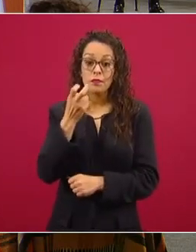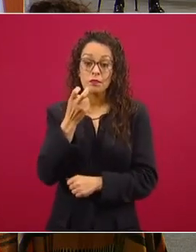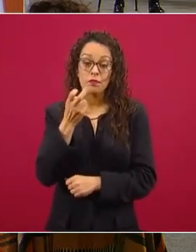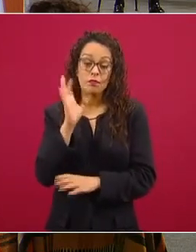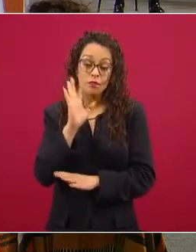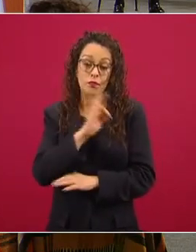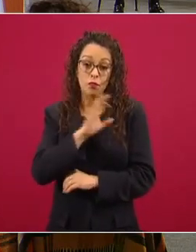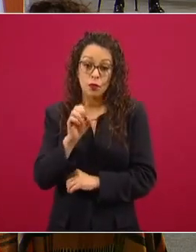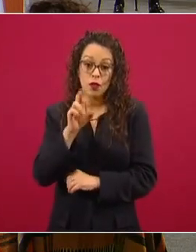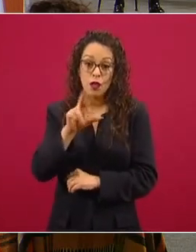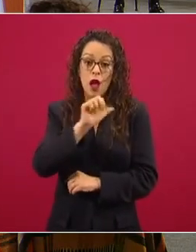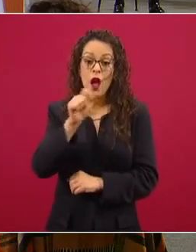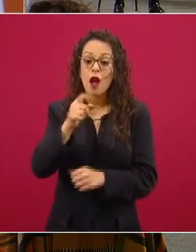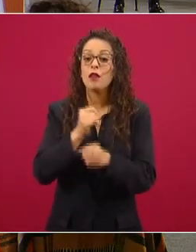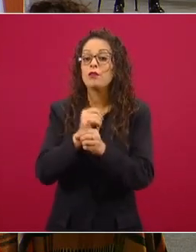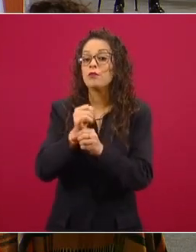pero